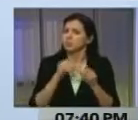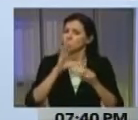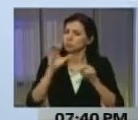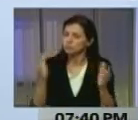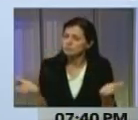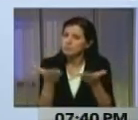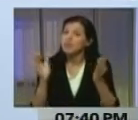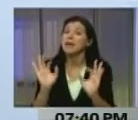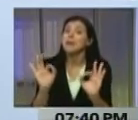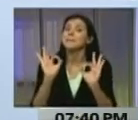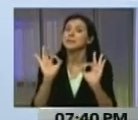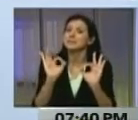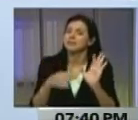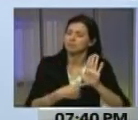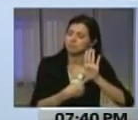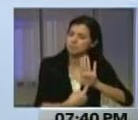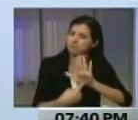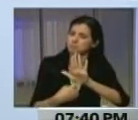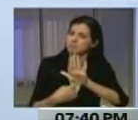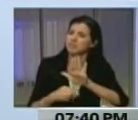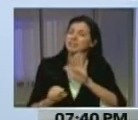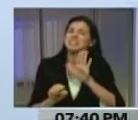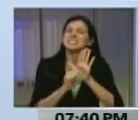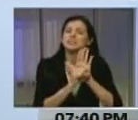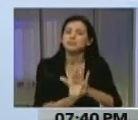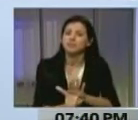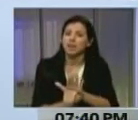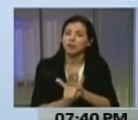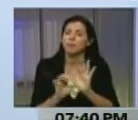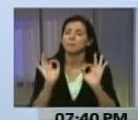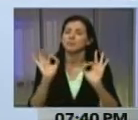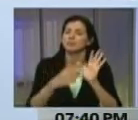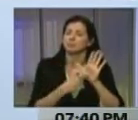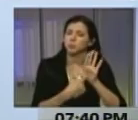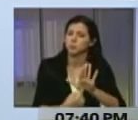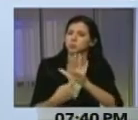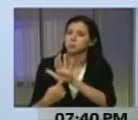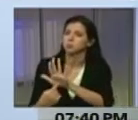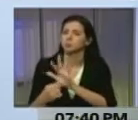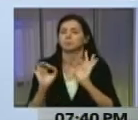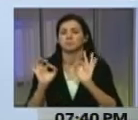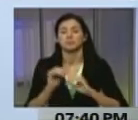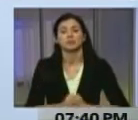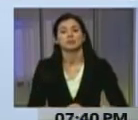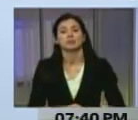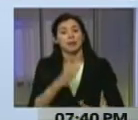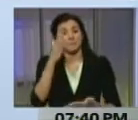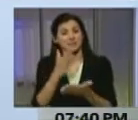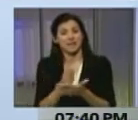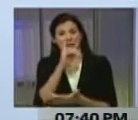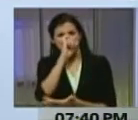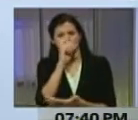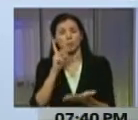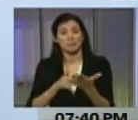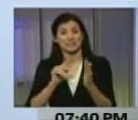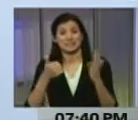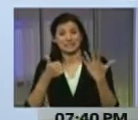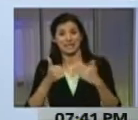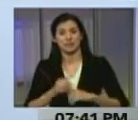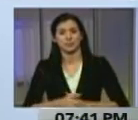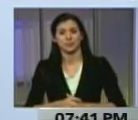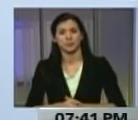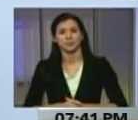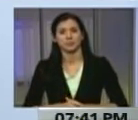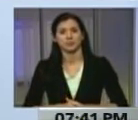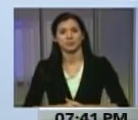valor especial en esta etapa de la vida nacional, diríamos en este segundo semestre de 2016, y en